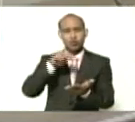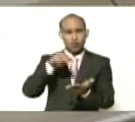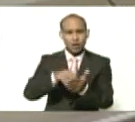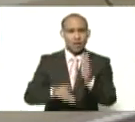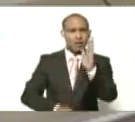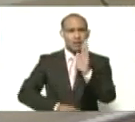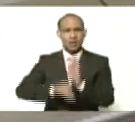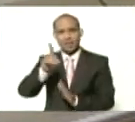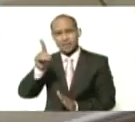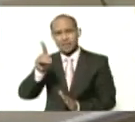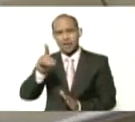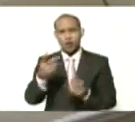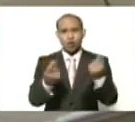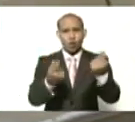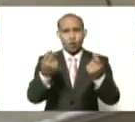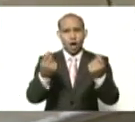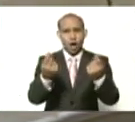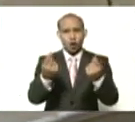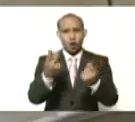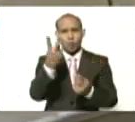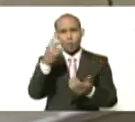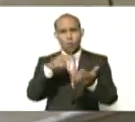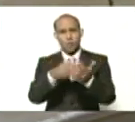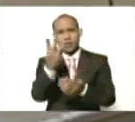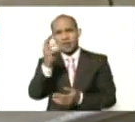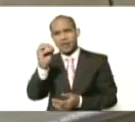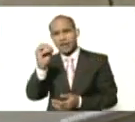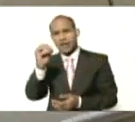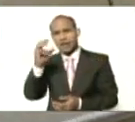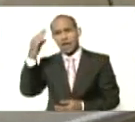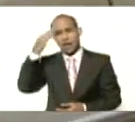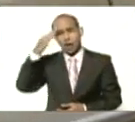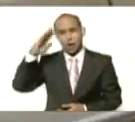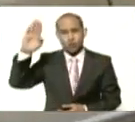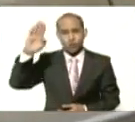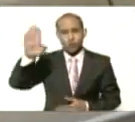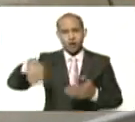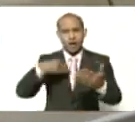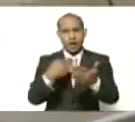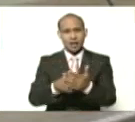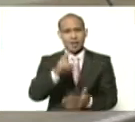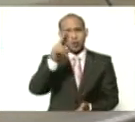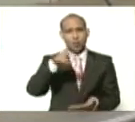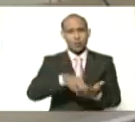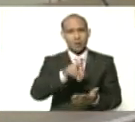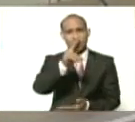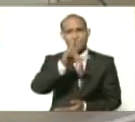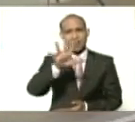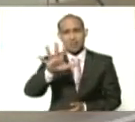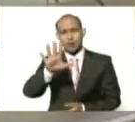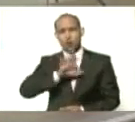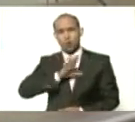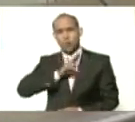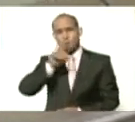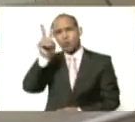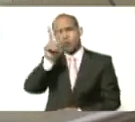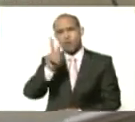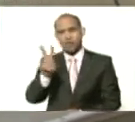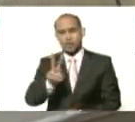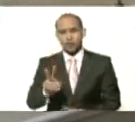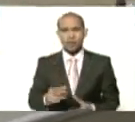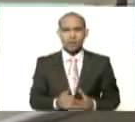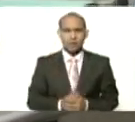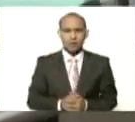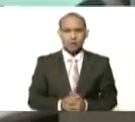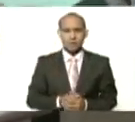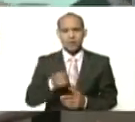el 2030 de Cuba y el Plan de la Patria hasta el 2025 de Venezuela.